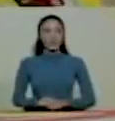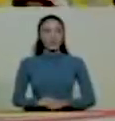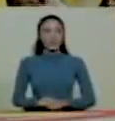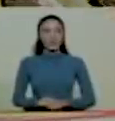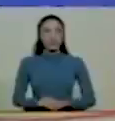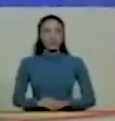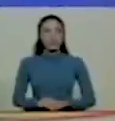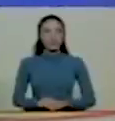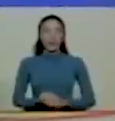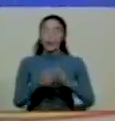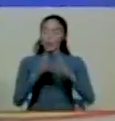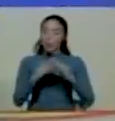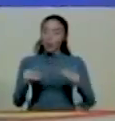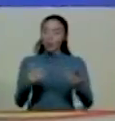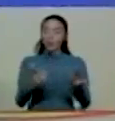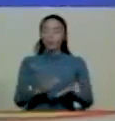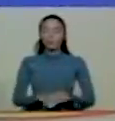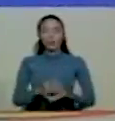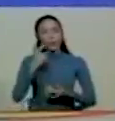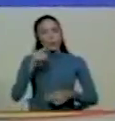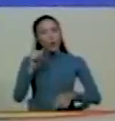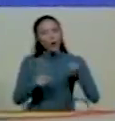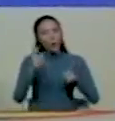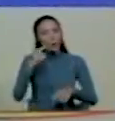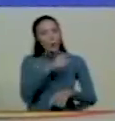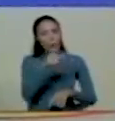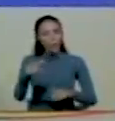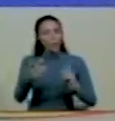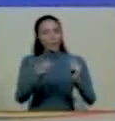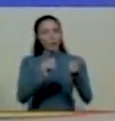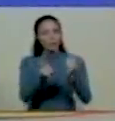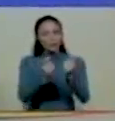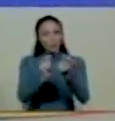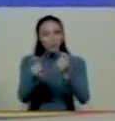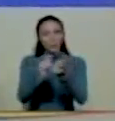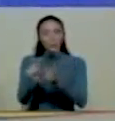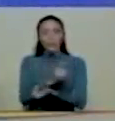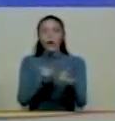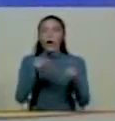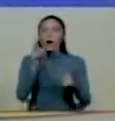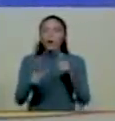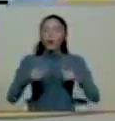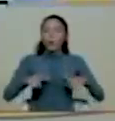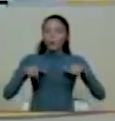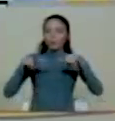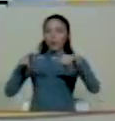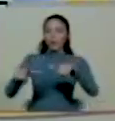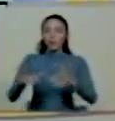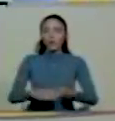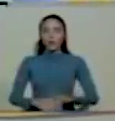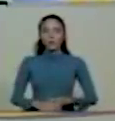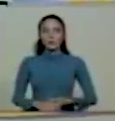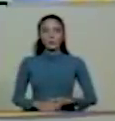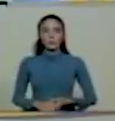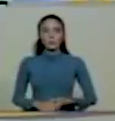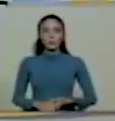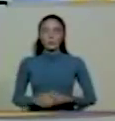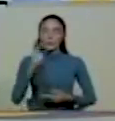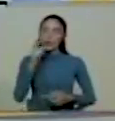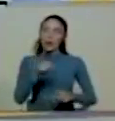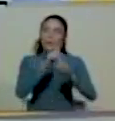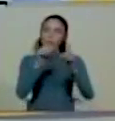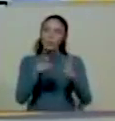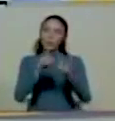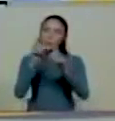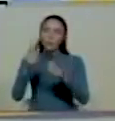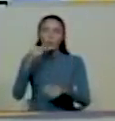Porque tenemos que encarar. Yo hablé con algunos de ustedes, a quienes les entregué el diploma, y les pregunté, ¿cuántos